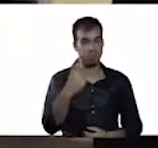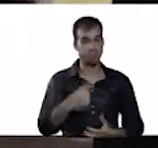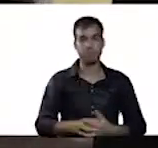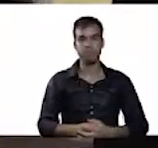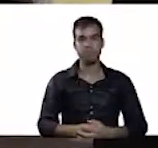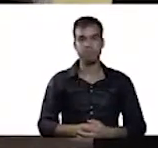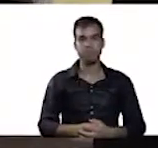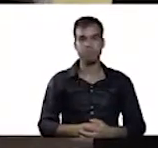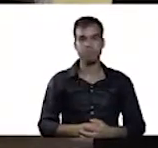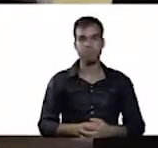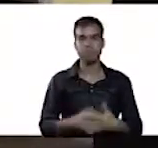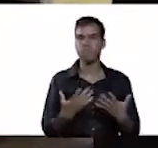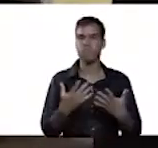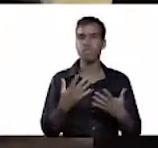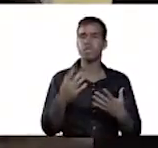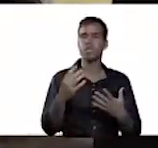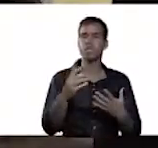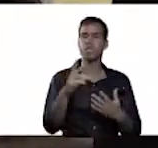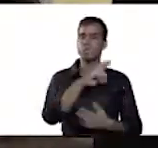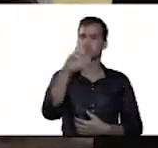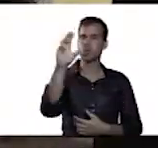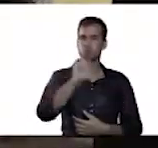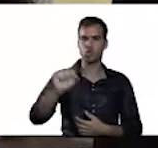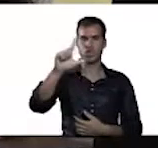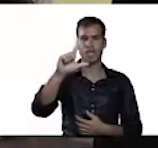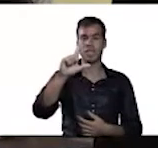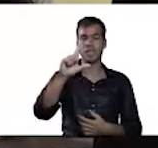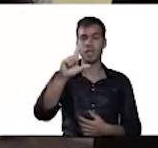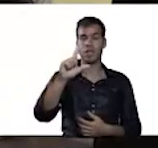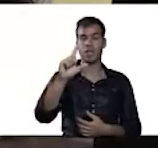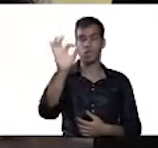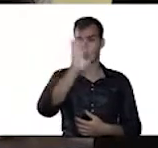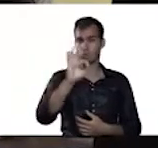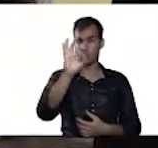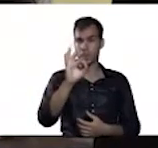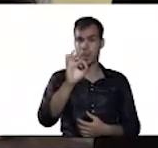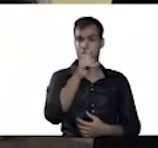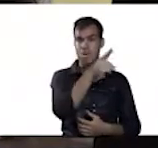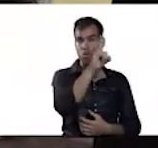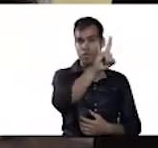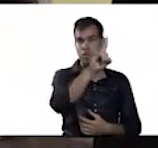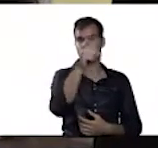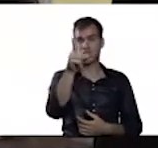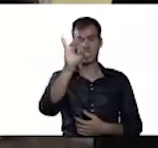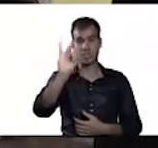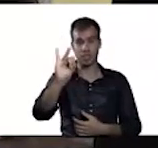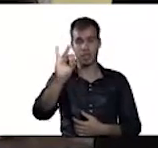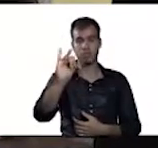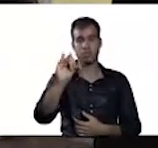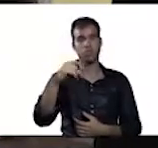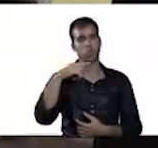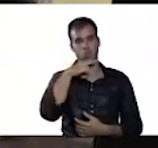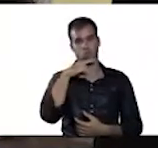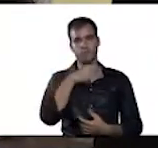El primero, causas de la Revolución Socialista de Octubre de 1917 en